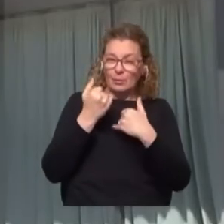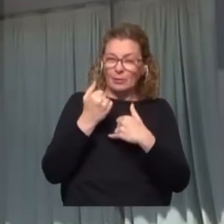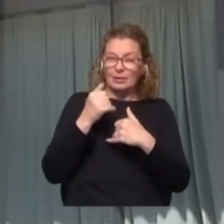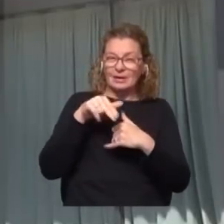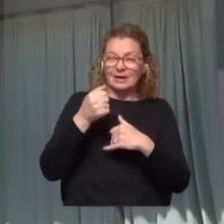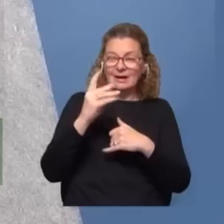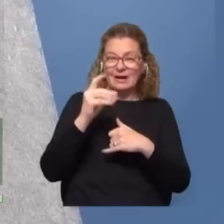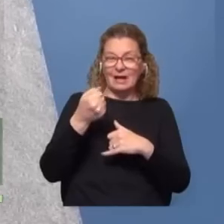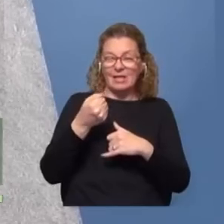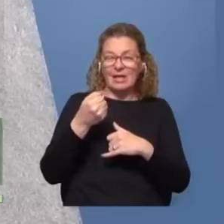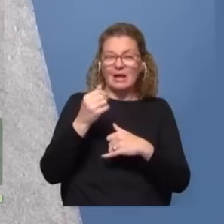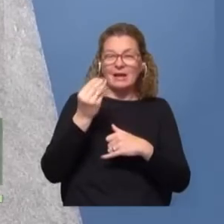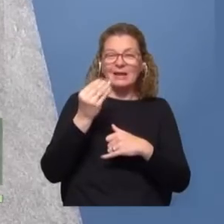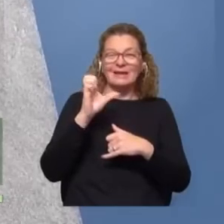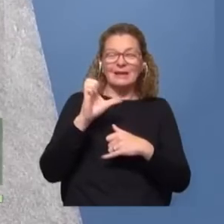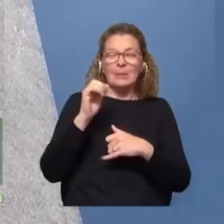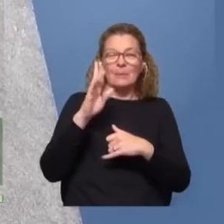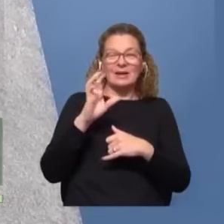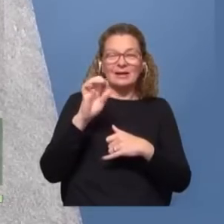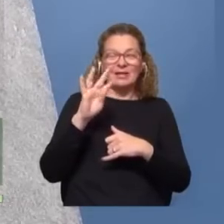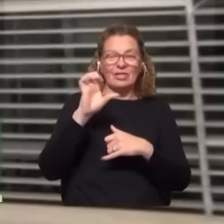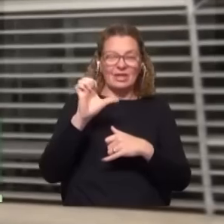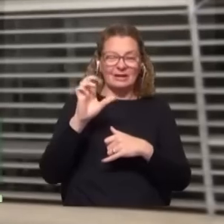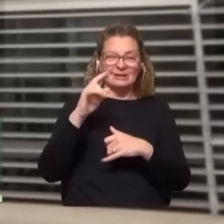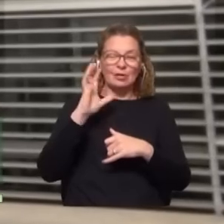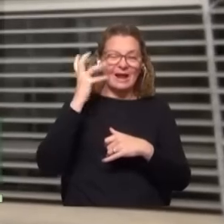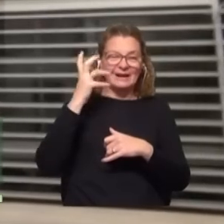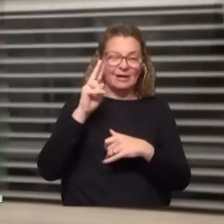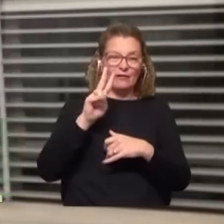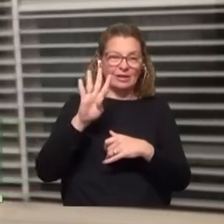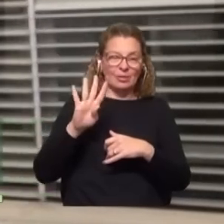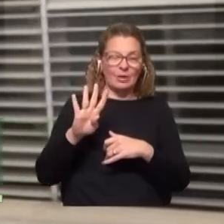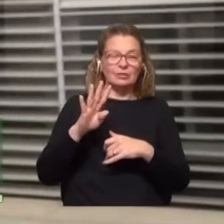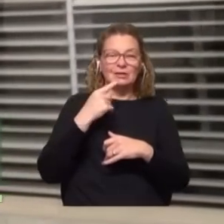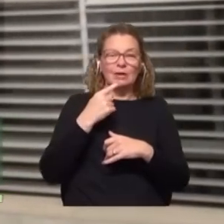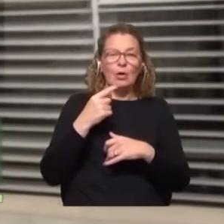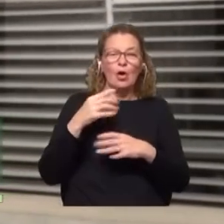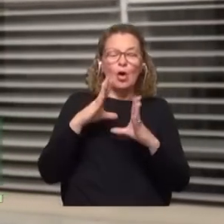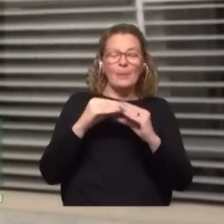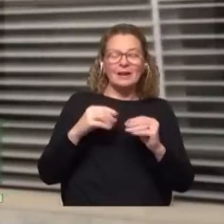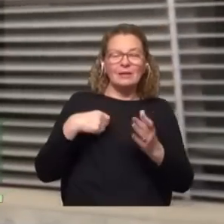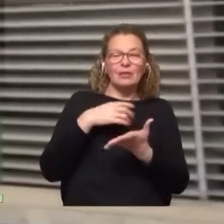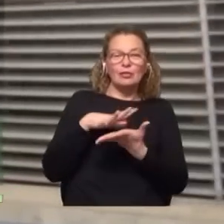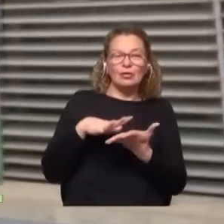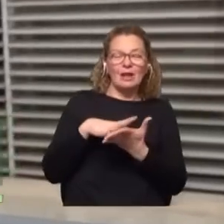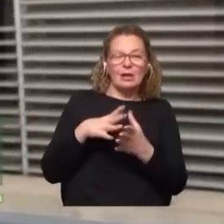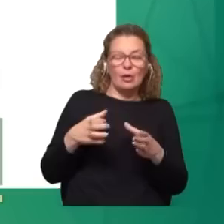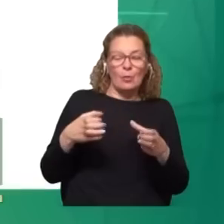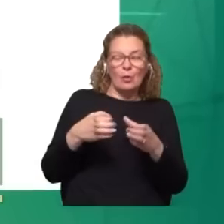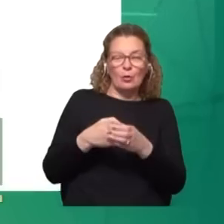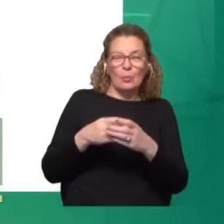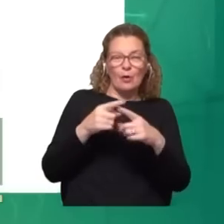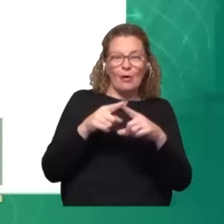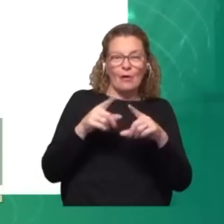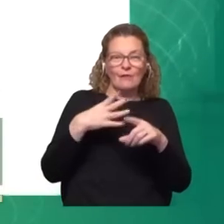Nada que perder de la radio m24 al clientelismo político no sé por medio de contratación de cooperativas sociales que están integradas por militantes nacionalistas